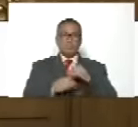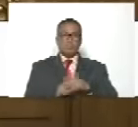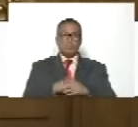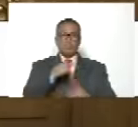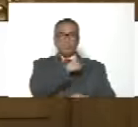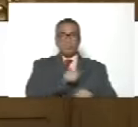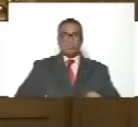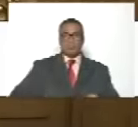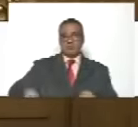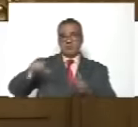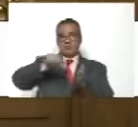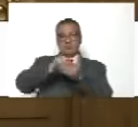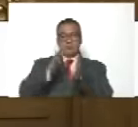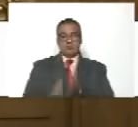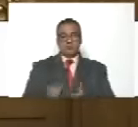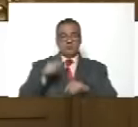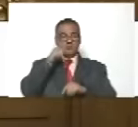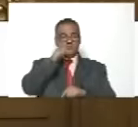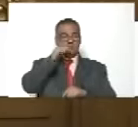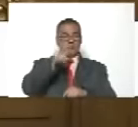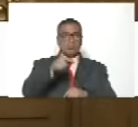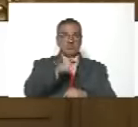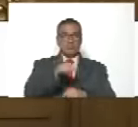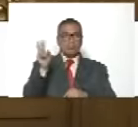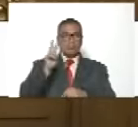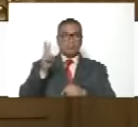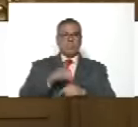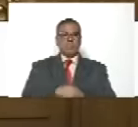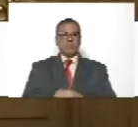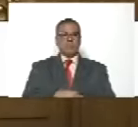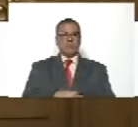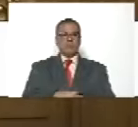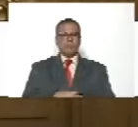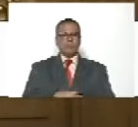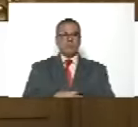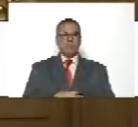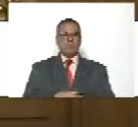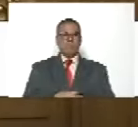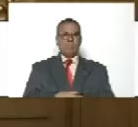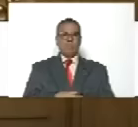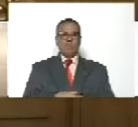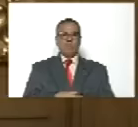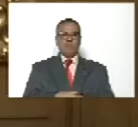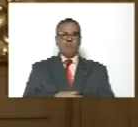el presidente Raisi al pueblo de Venezuela.